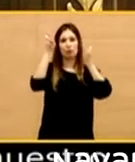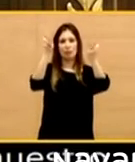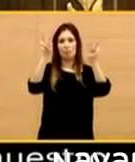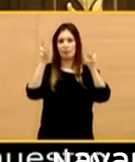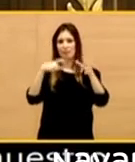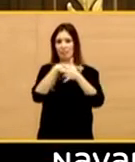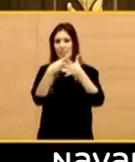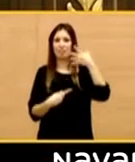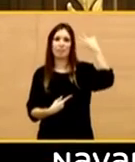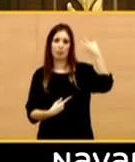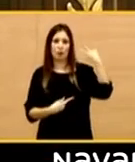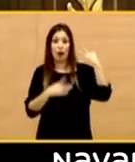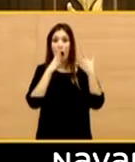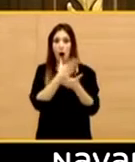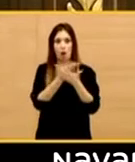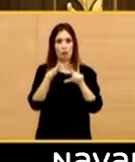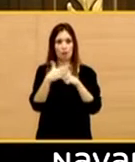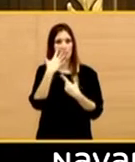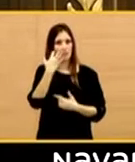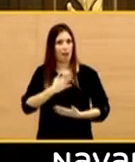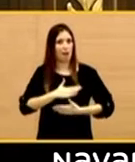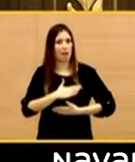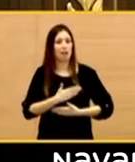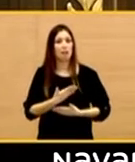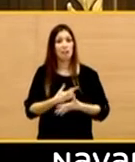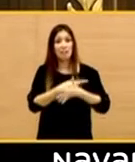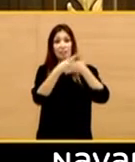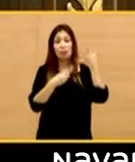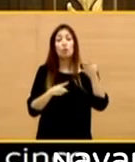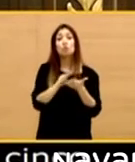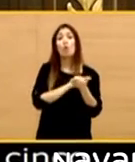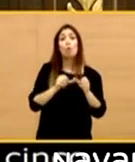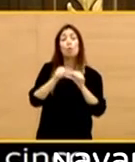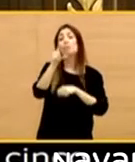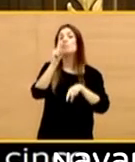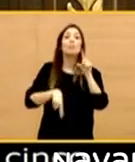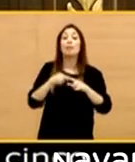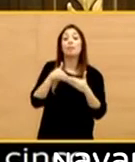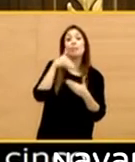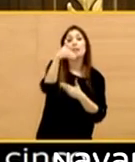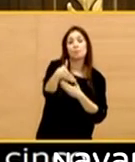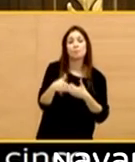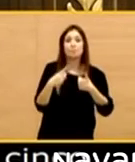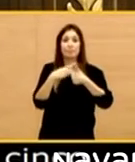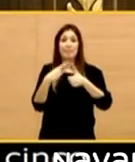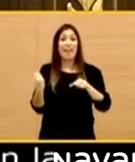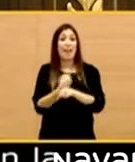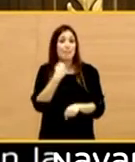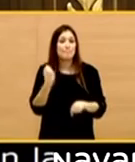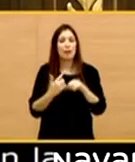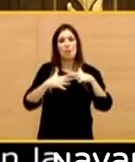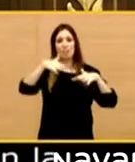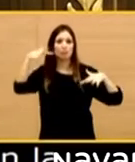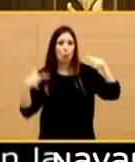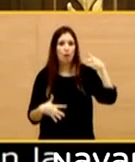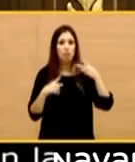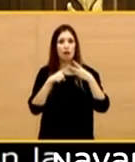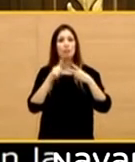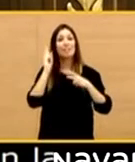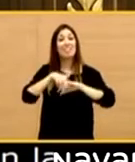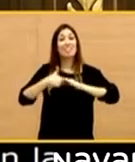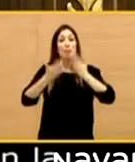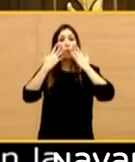nuestra realidad y cuya solución marcará el futuro del país: el empleo, la desigualdad, la regeneración democrática y la lucha